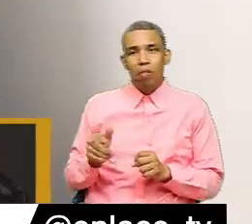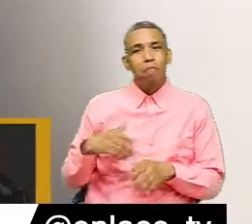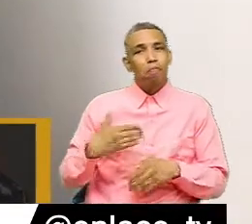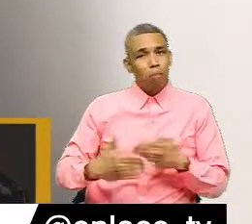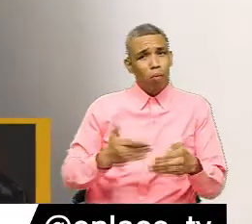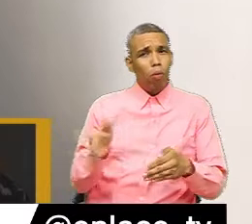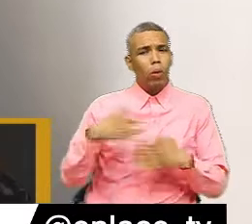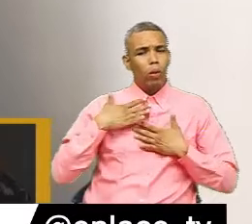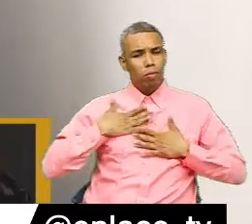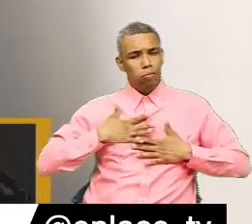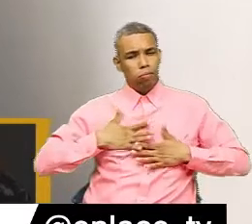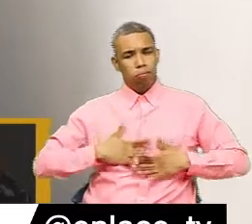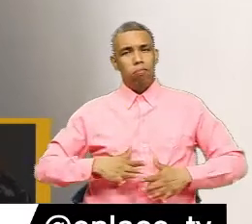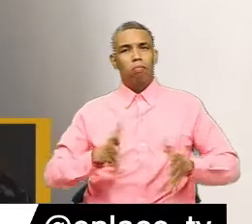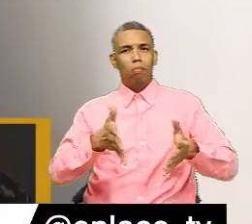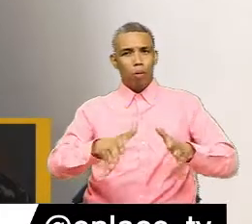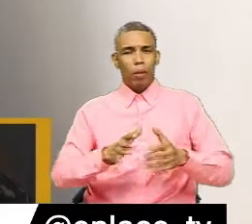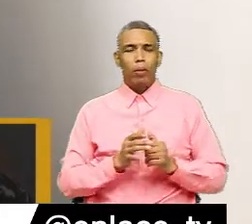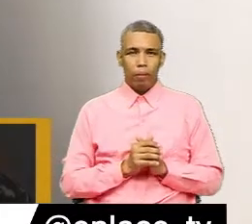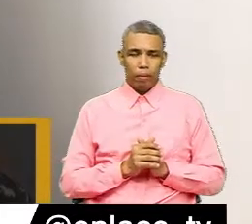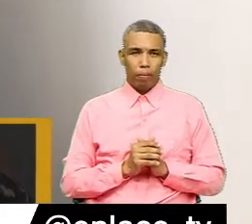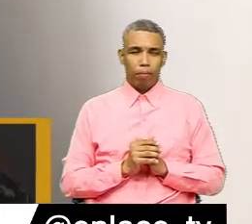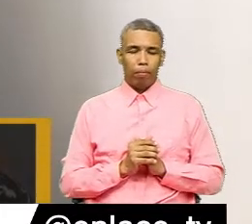de como aproximadamente